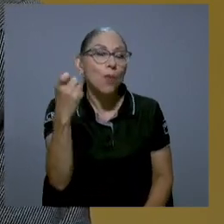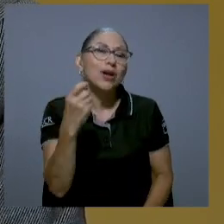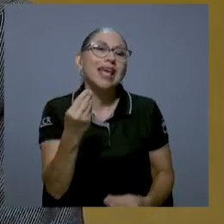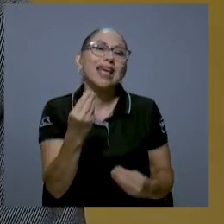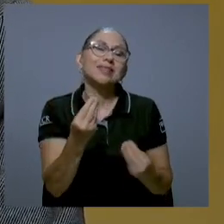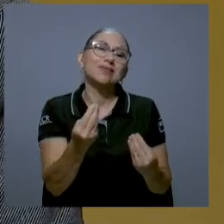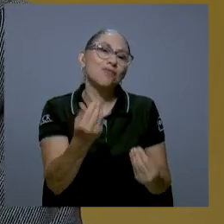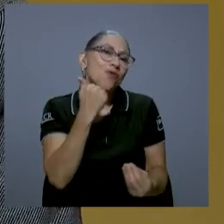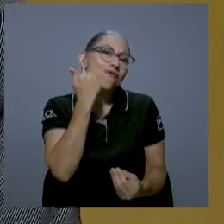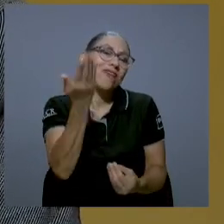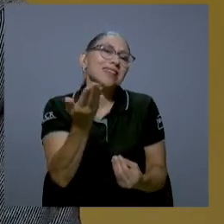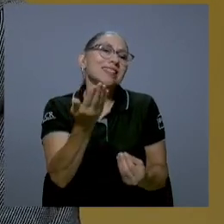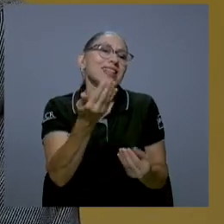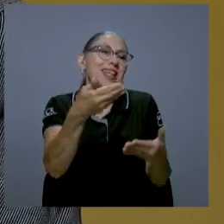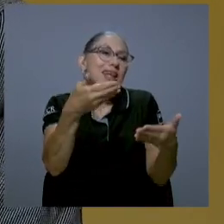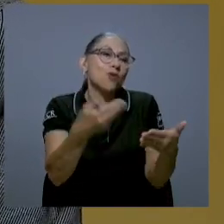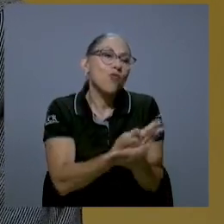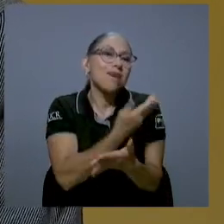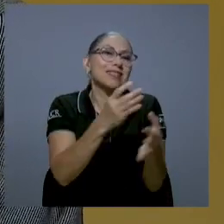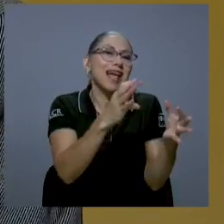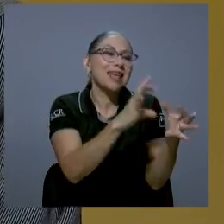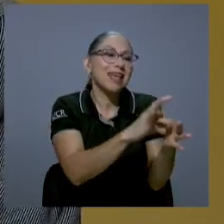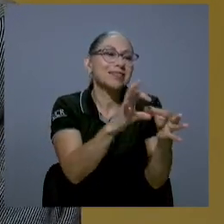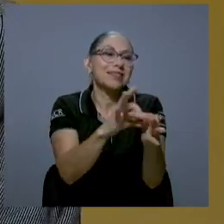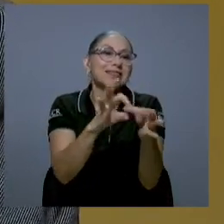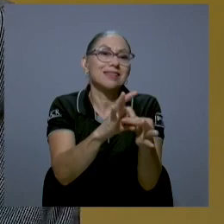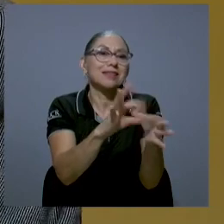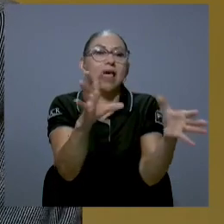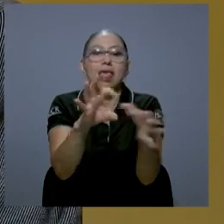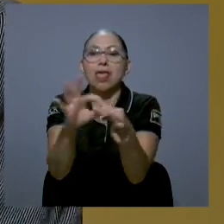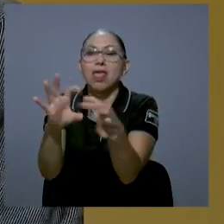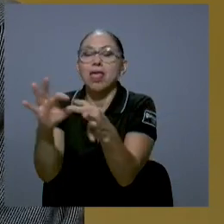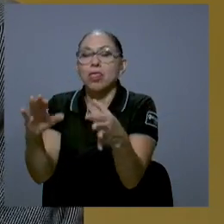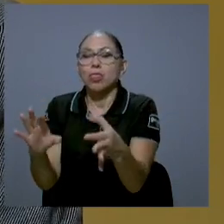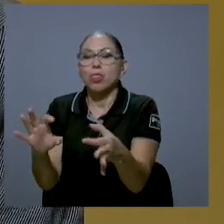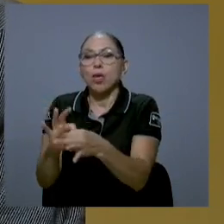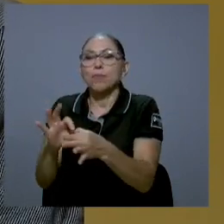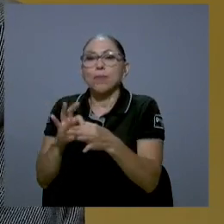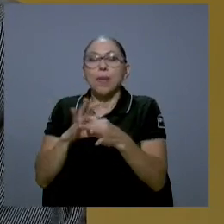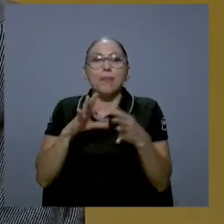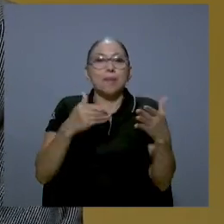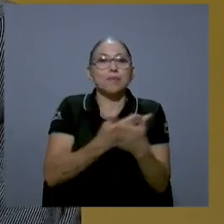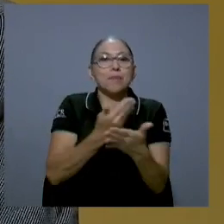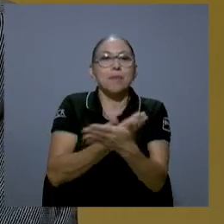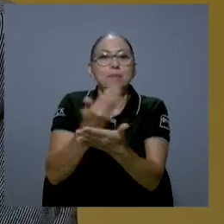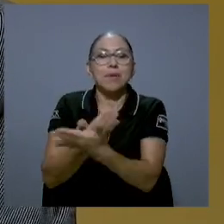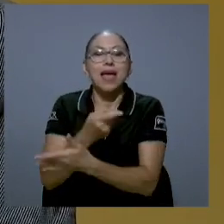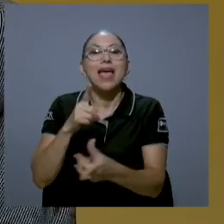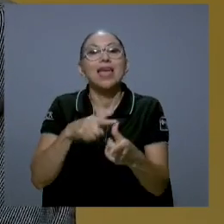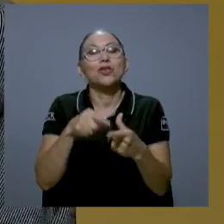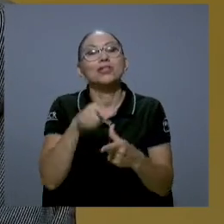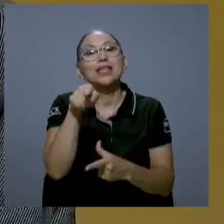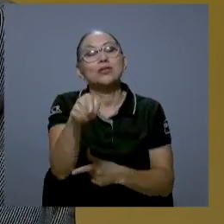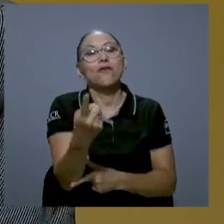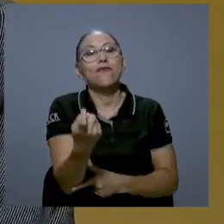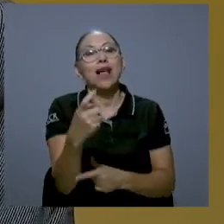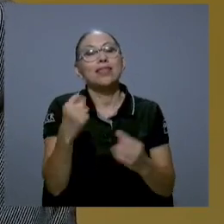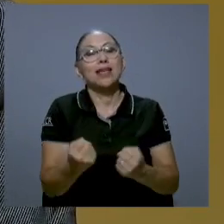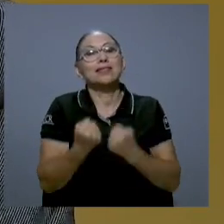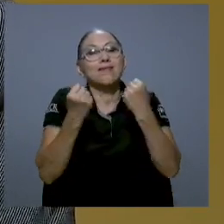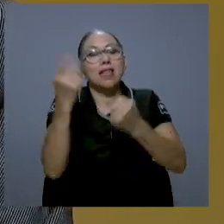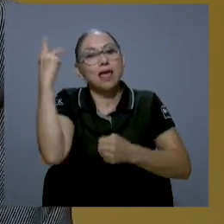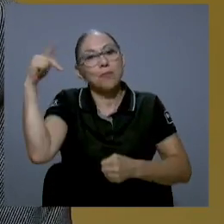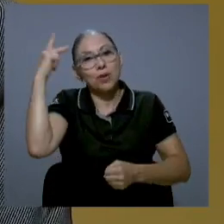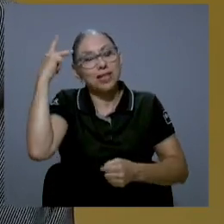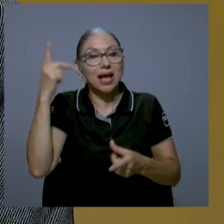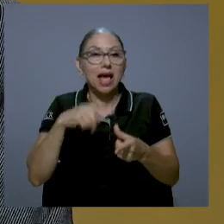y venga una nueva alianza. Y eso a la larga lo que produce es una falta de estabilidad política. Entonces me parece